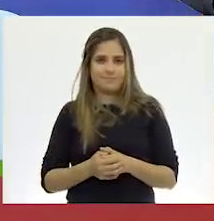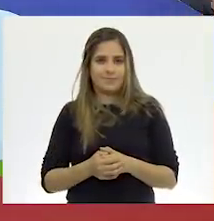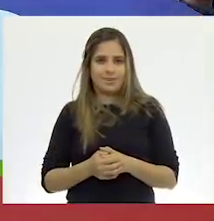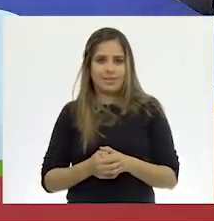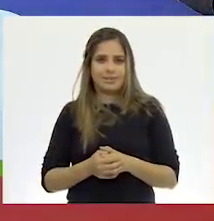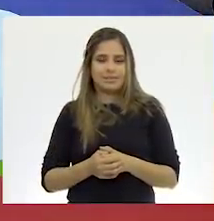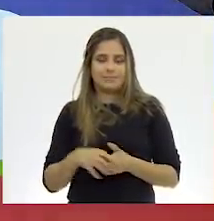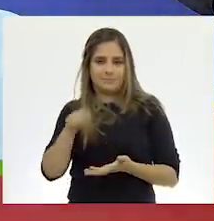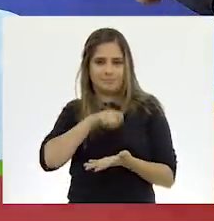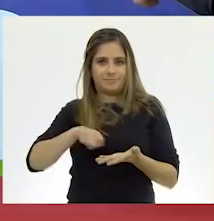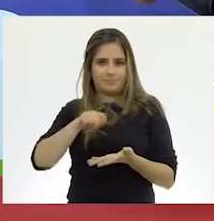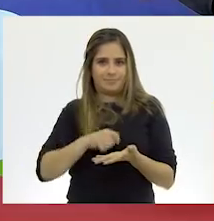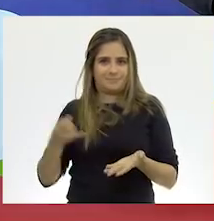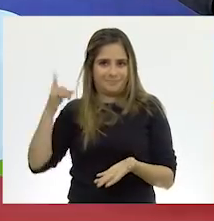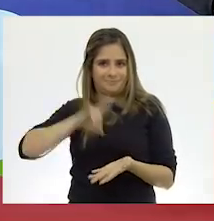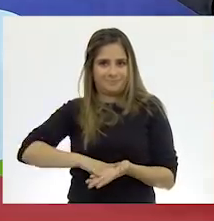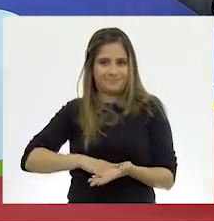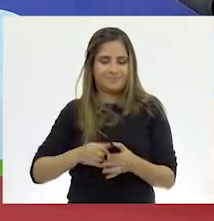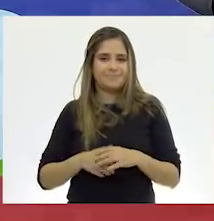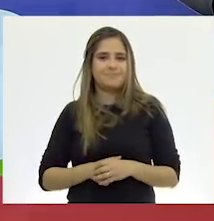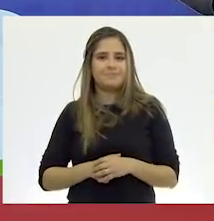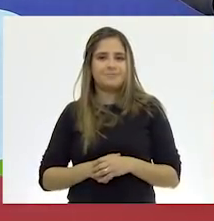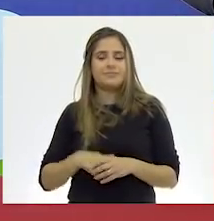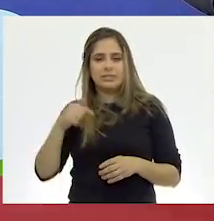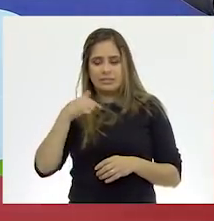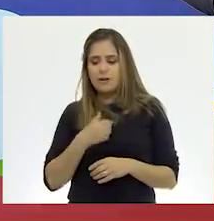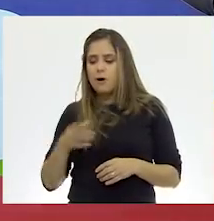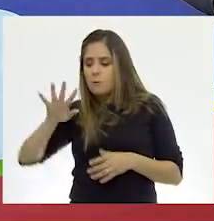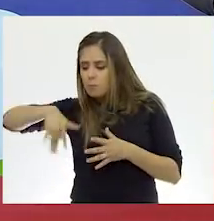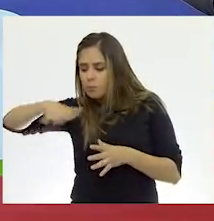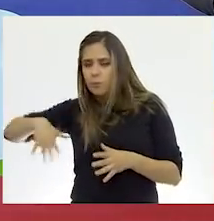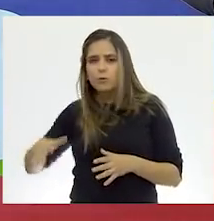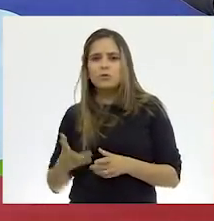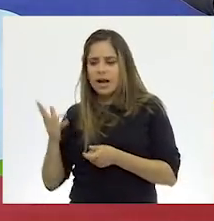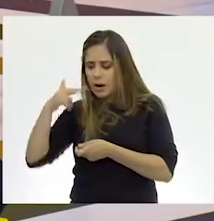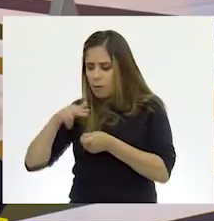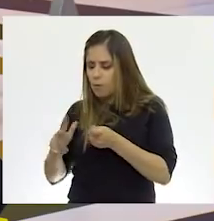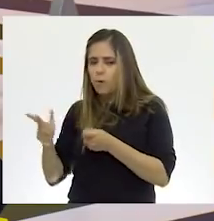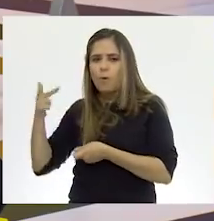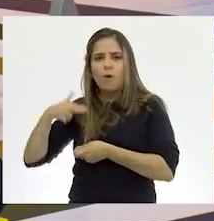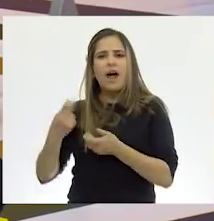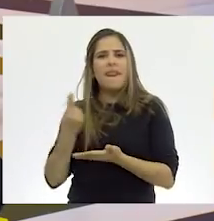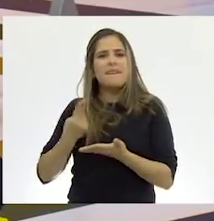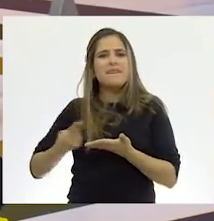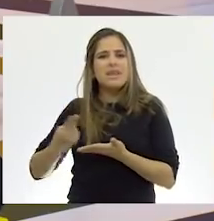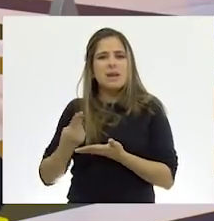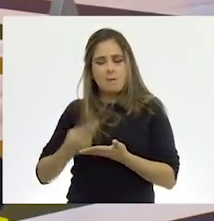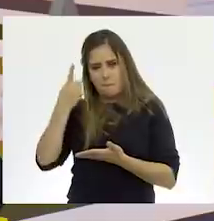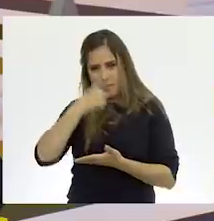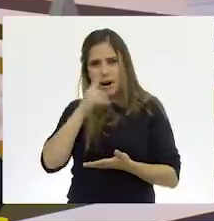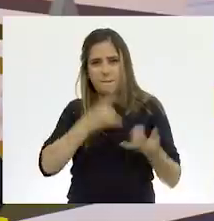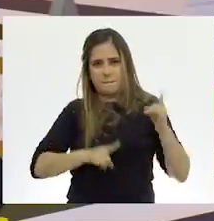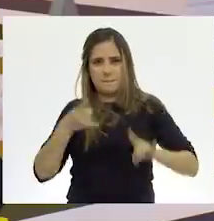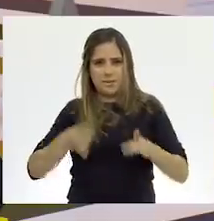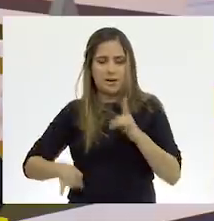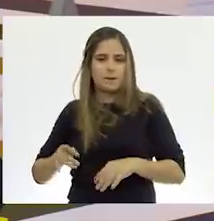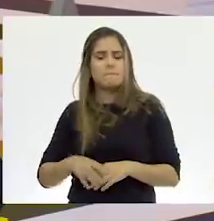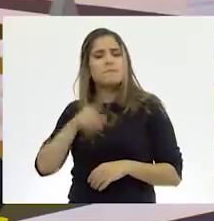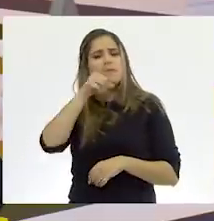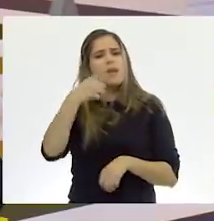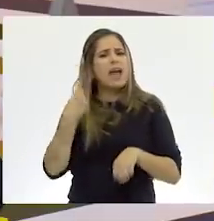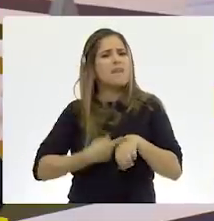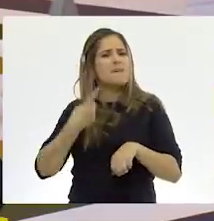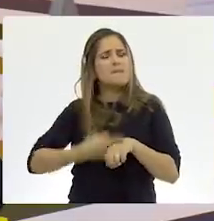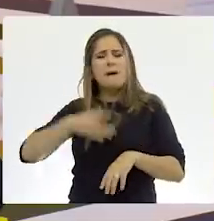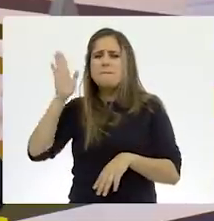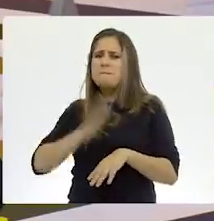Perfecto. Y veamos, te voy buscando imágenes para ese. Muy bien. ¿Se acuerdan cuáles eran las enfermedades más